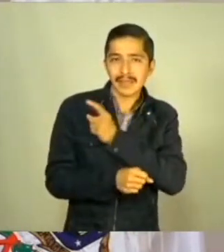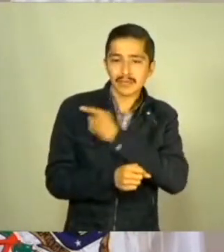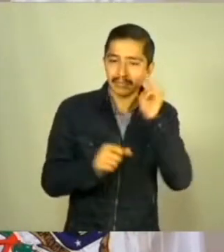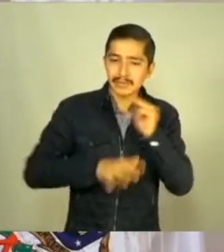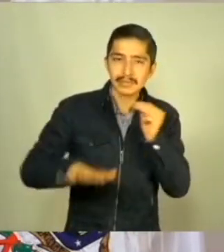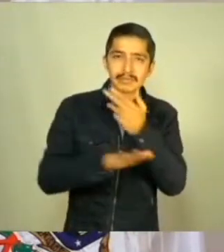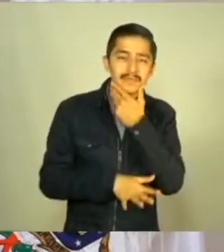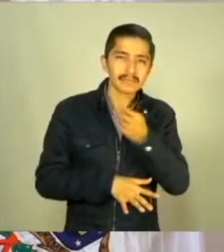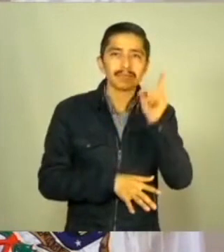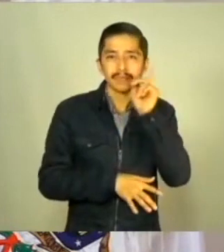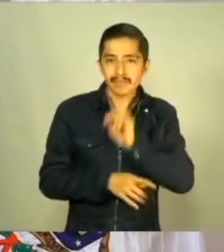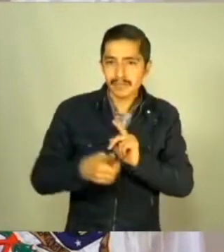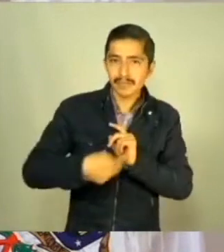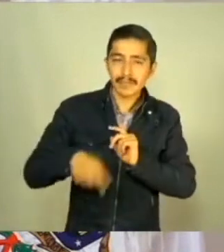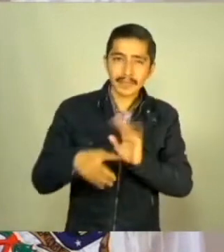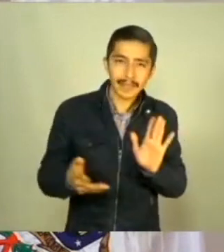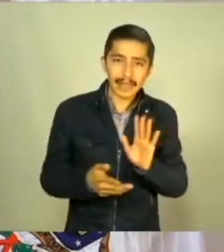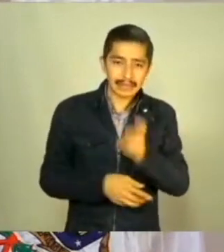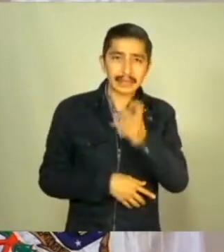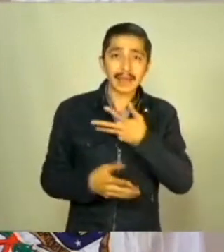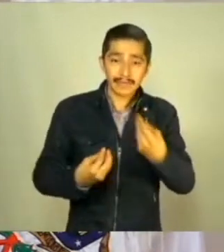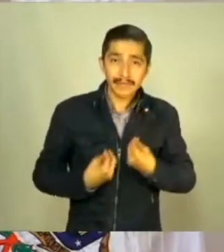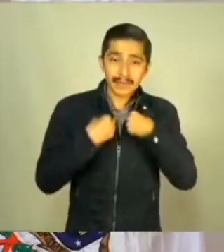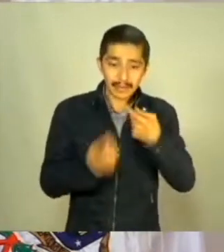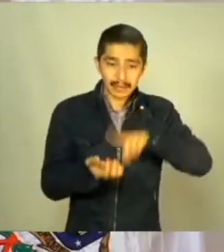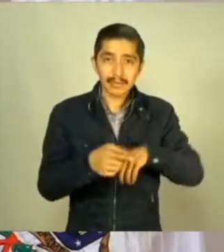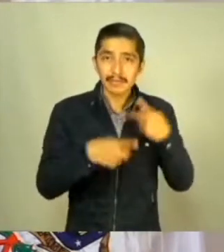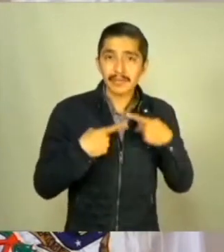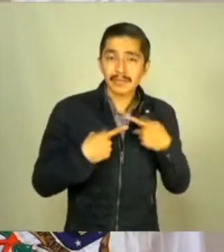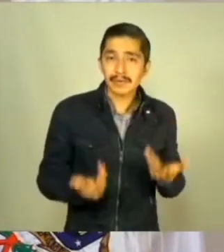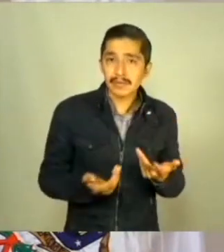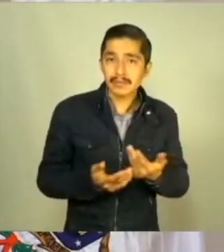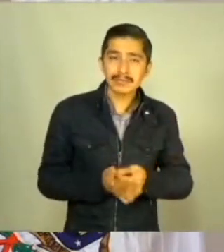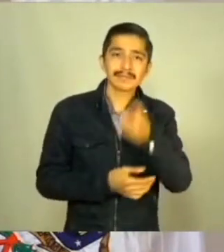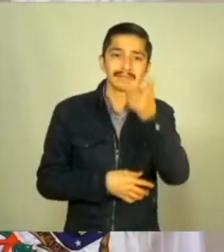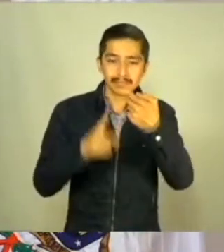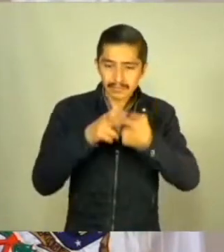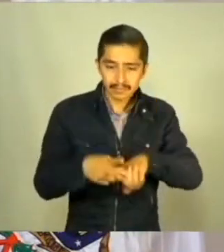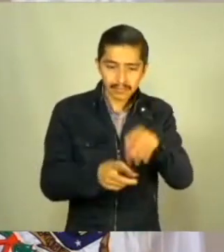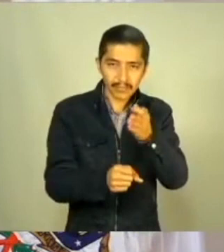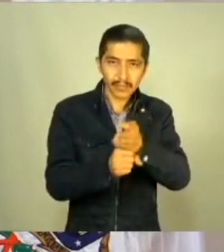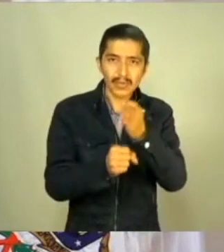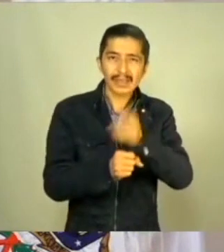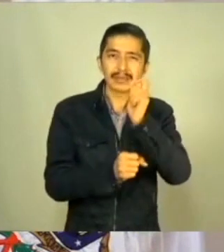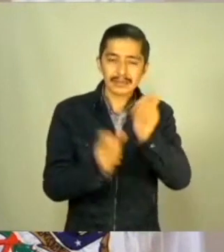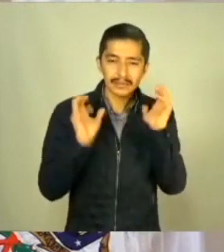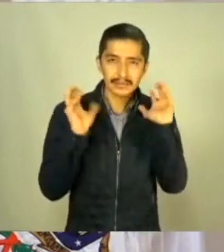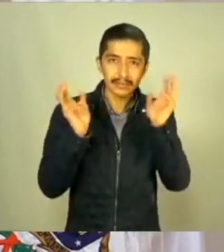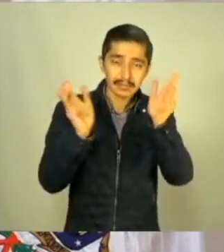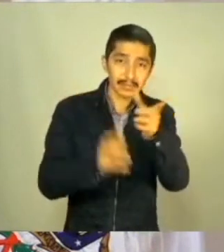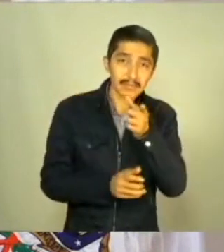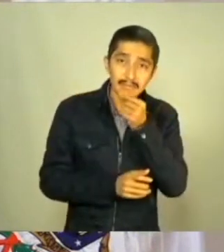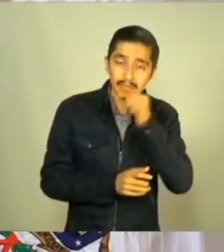michoacanas y los michoacanos está el por medio la vida por ello a partir de hoy las patrullas de la policía me chocan